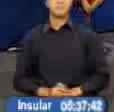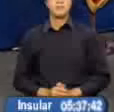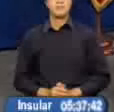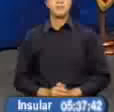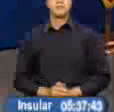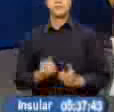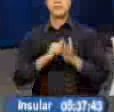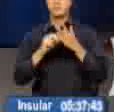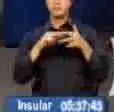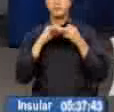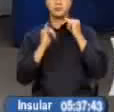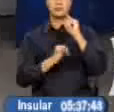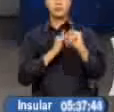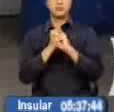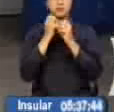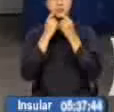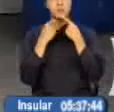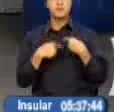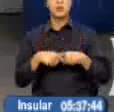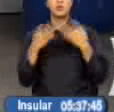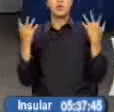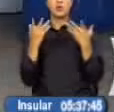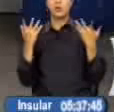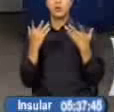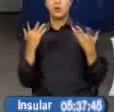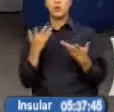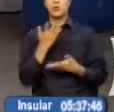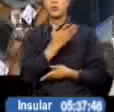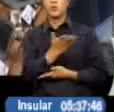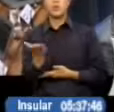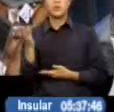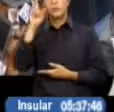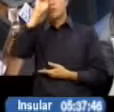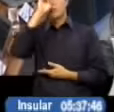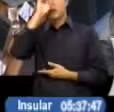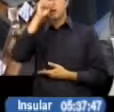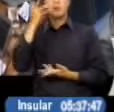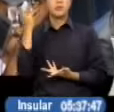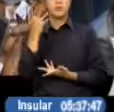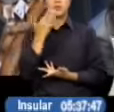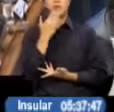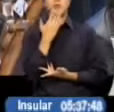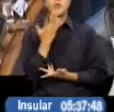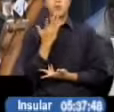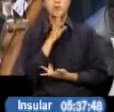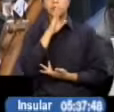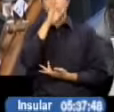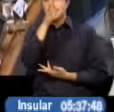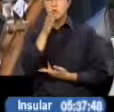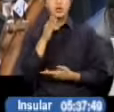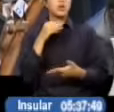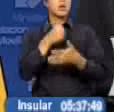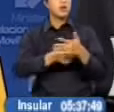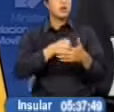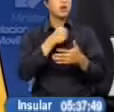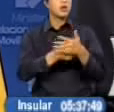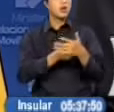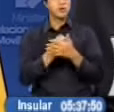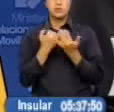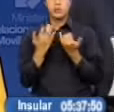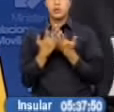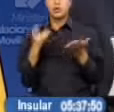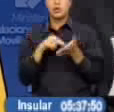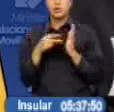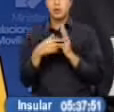el canciller billón blount calificó al hecho como un golpe de estado solapado y objeto la flagrante subversión de la democracia en brasil esto no es